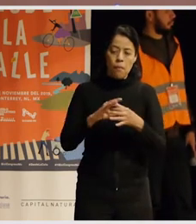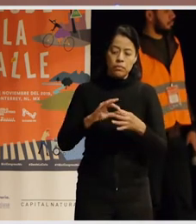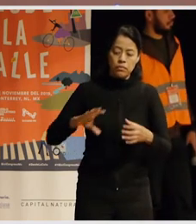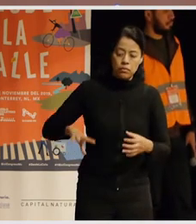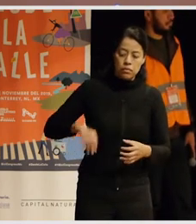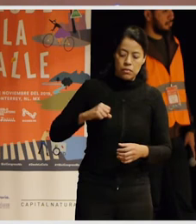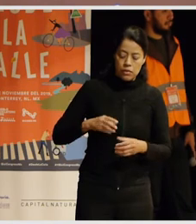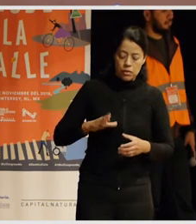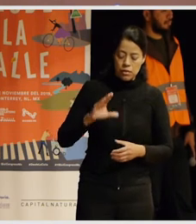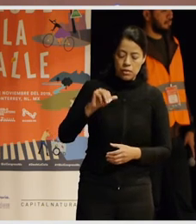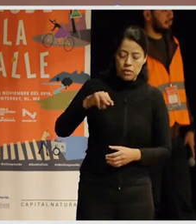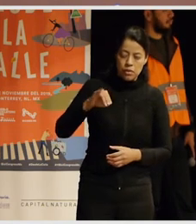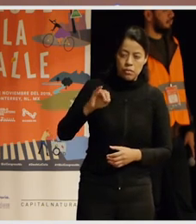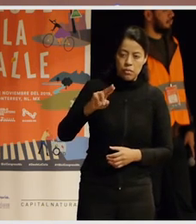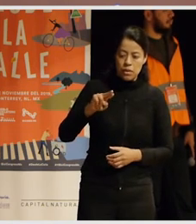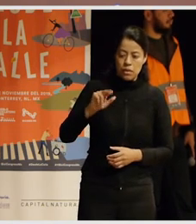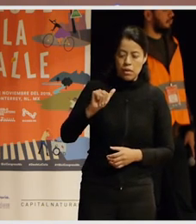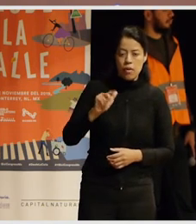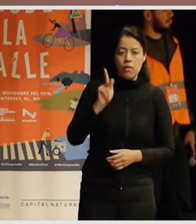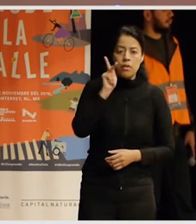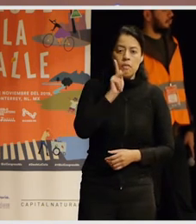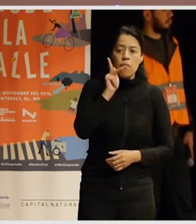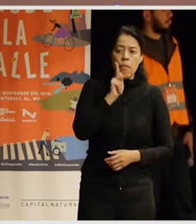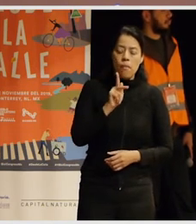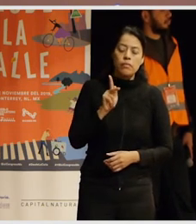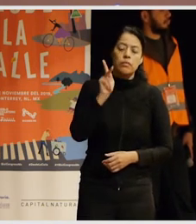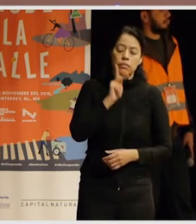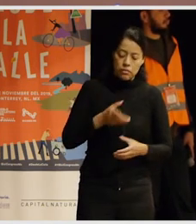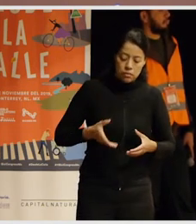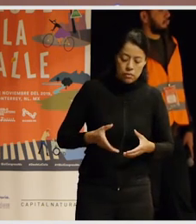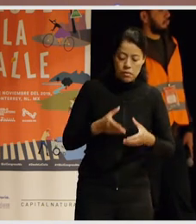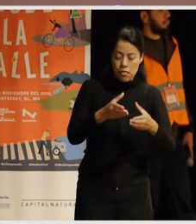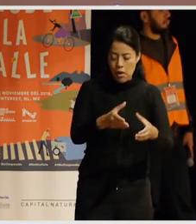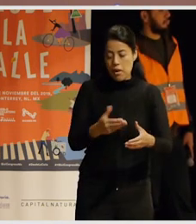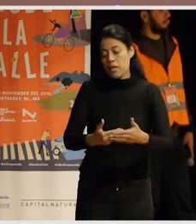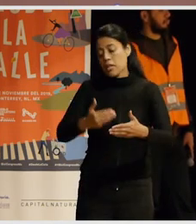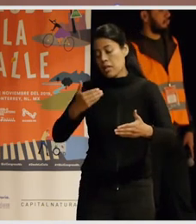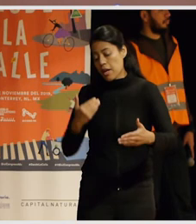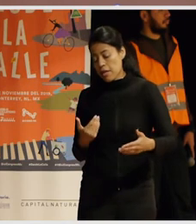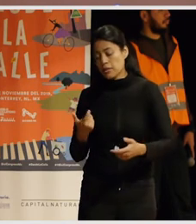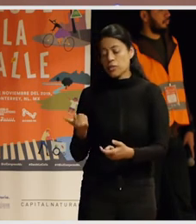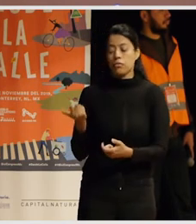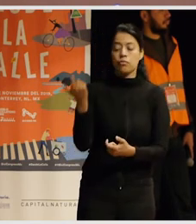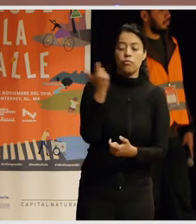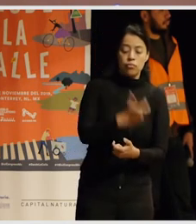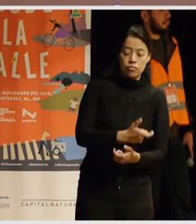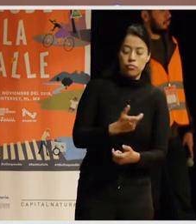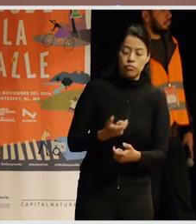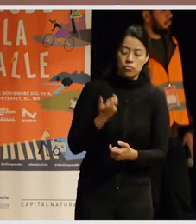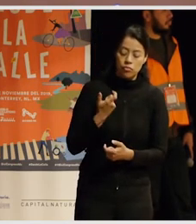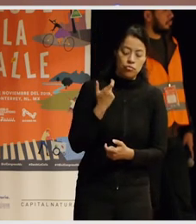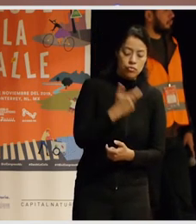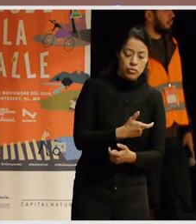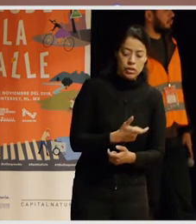caminar con by con city para hacer estas pruebas piloto en calle y que antes de que se invierta un recurso fuerte que es